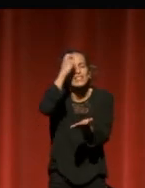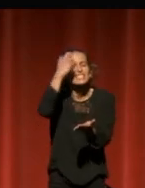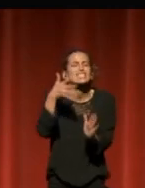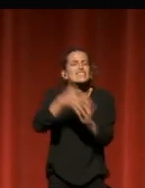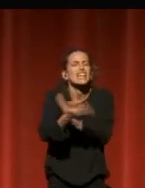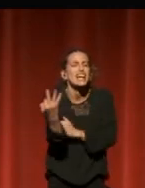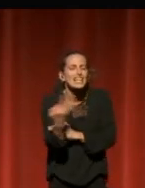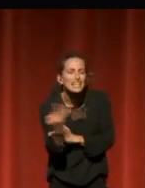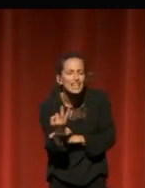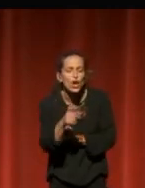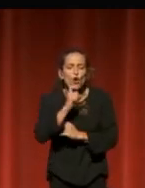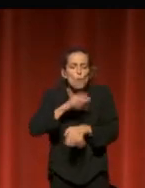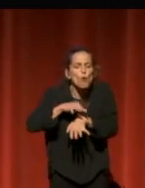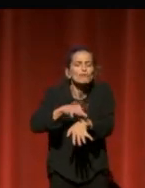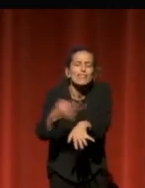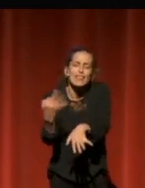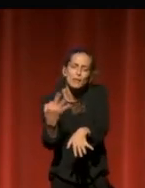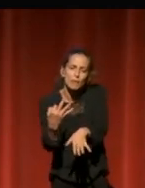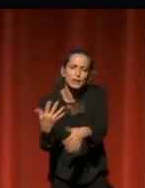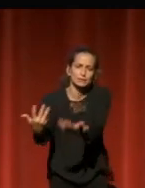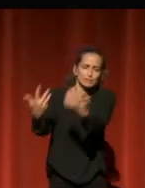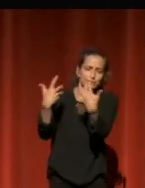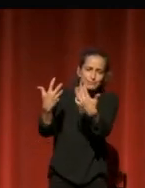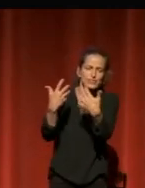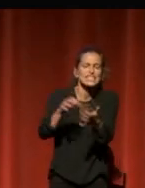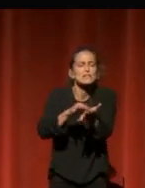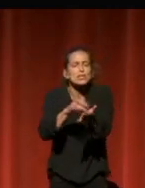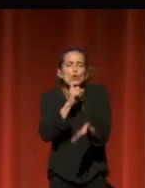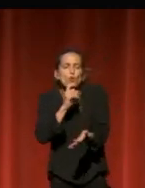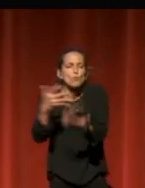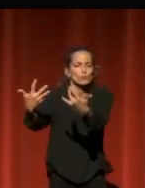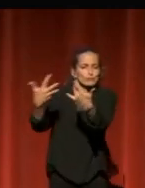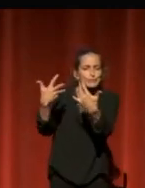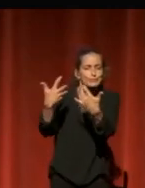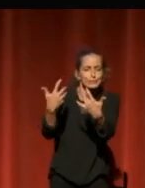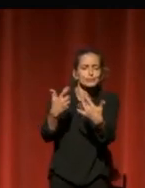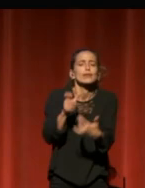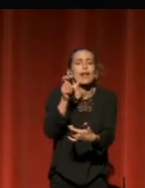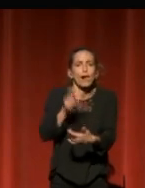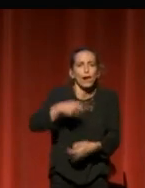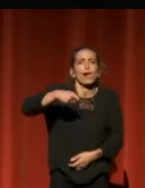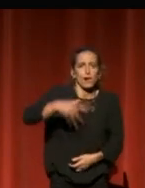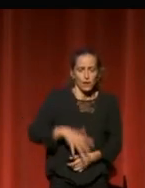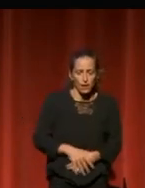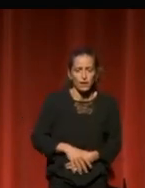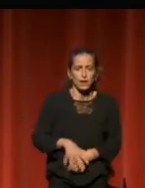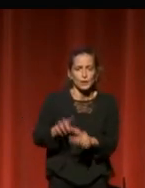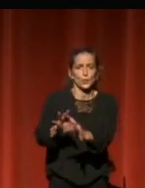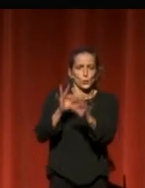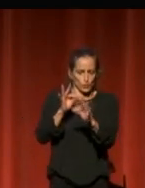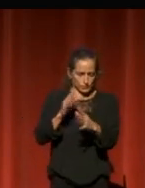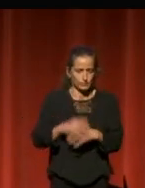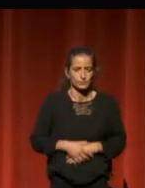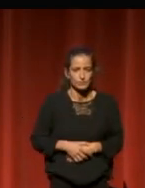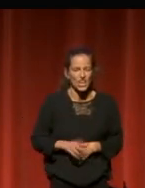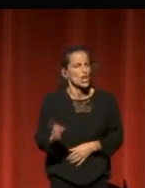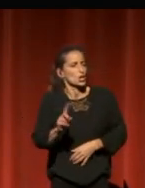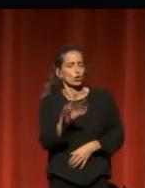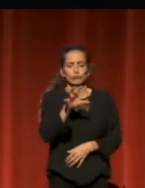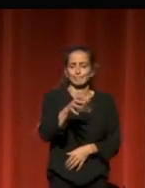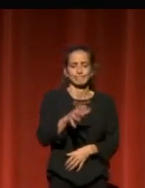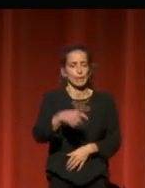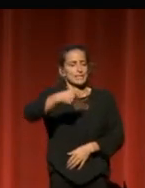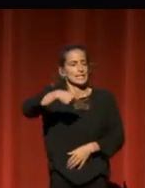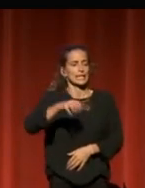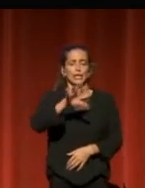esa biblioteca y dónde no? ¿Y cómo tienen que ser esos servicios? Pero tú no puedes, como comunidad autónoma, como provincia, como administración